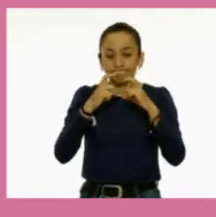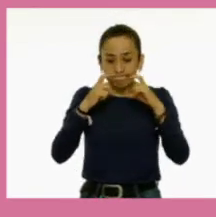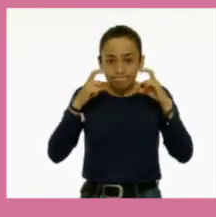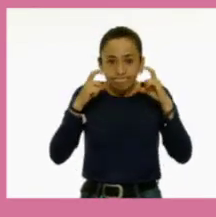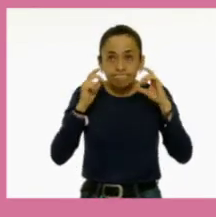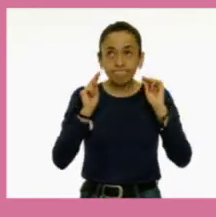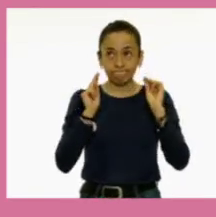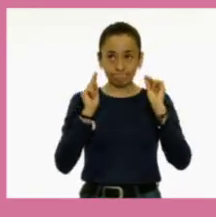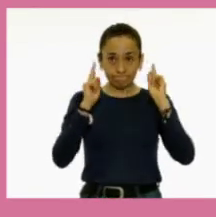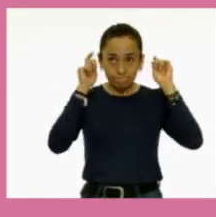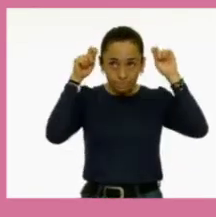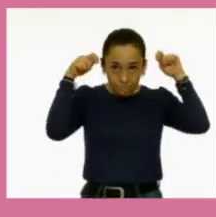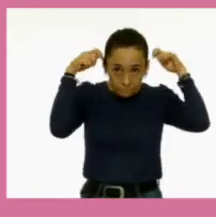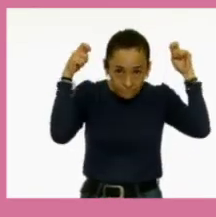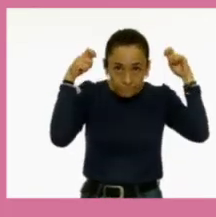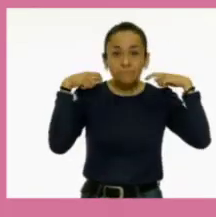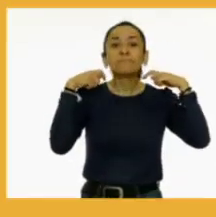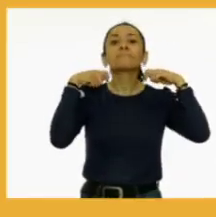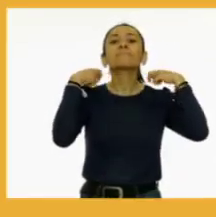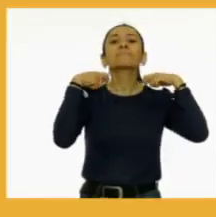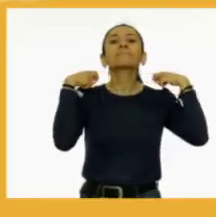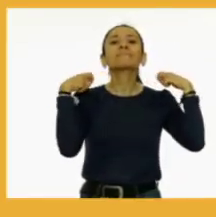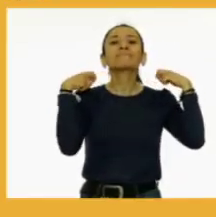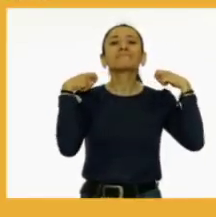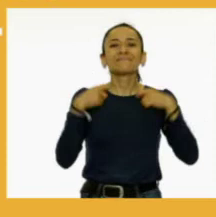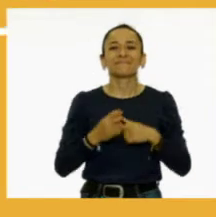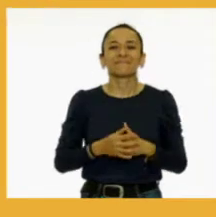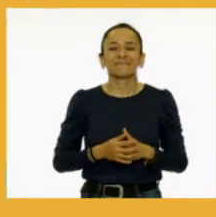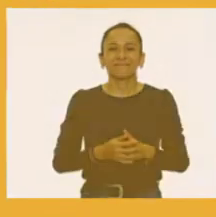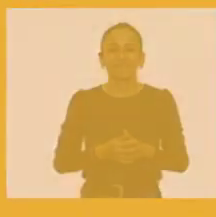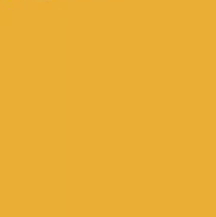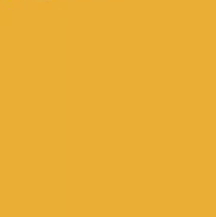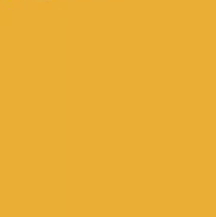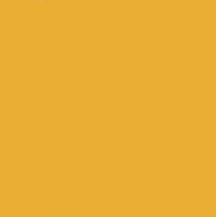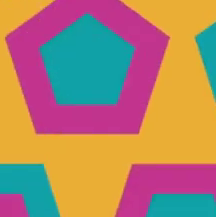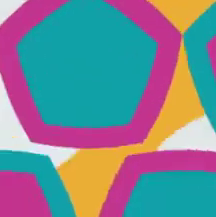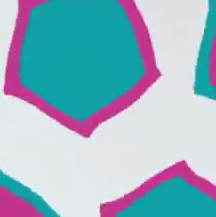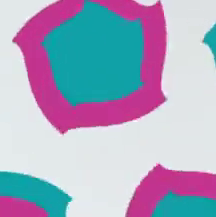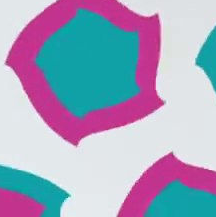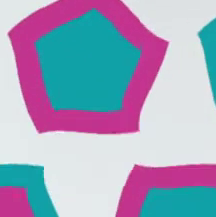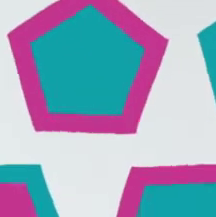tu cabeza y alrededor de tu cuello.